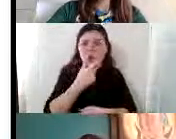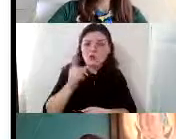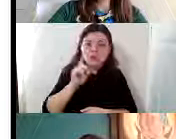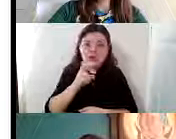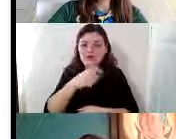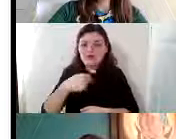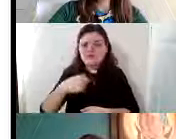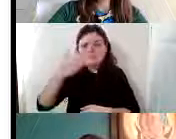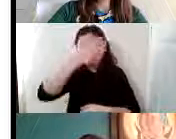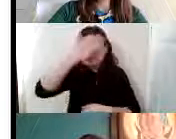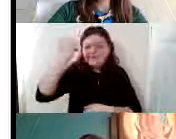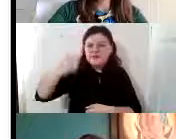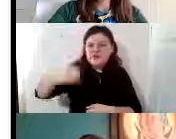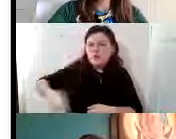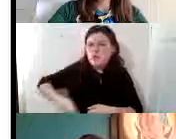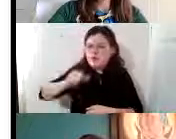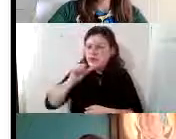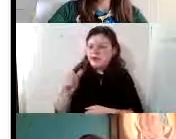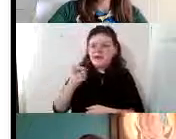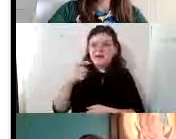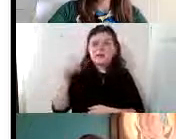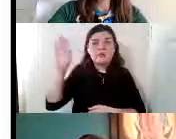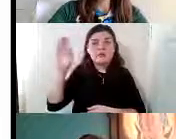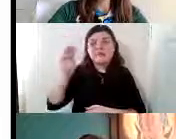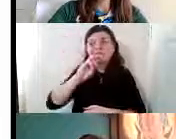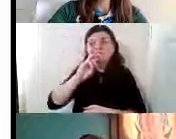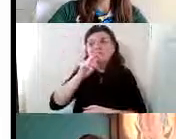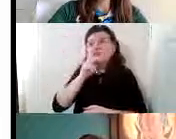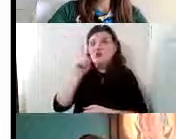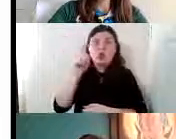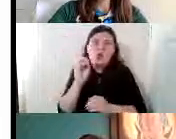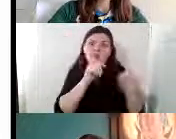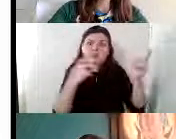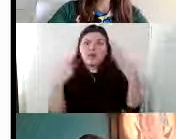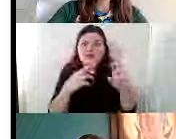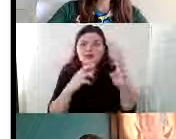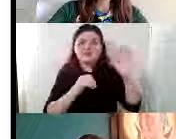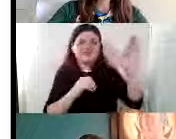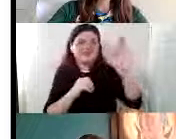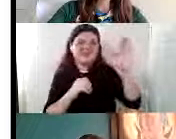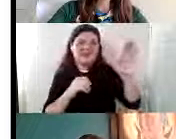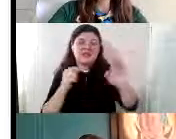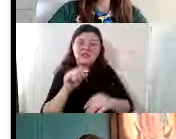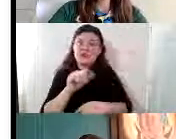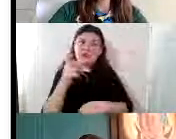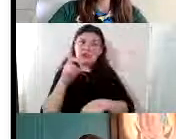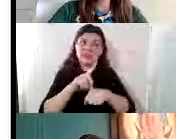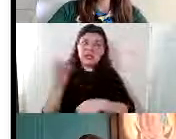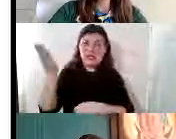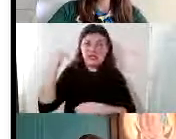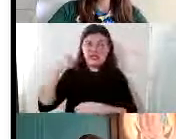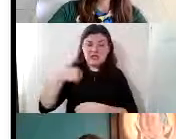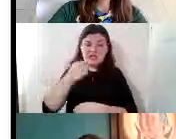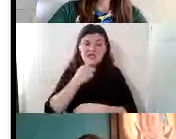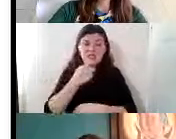inocencia te puede decir, híjole, mamá o papá, ¿sabes qué? O maestra, la otra vez un niño me mordió y yo no sabía qué